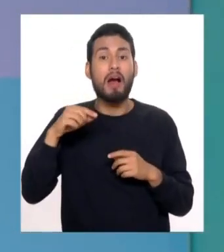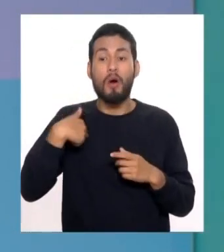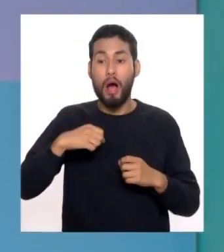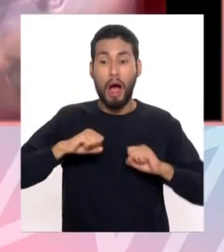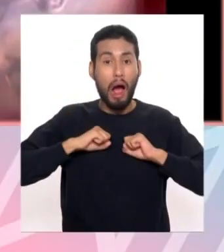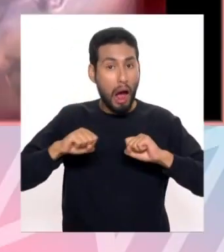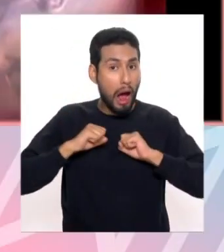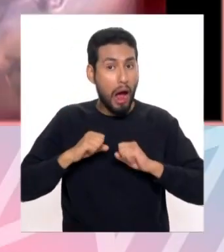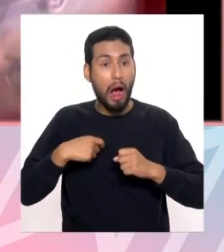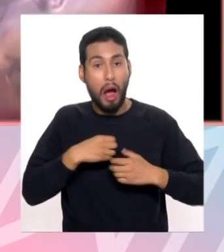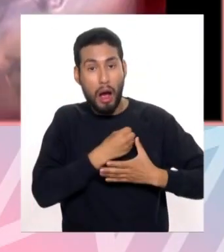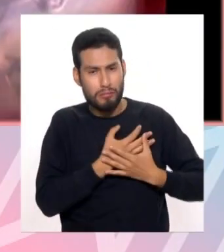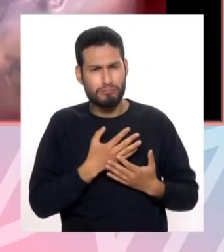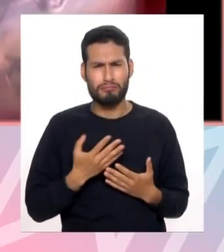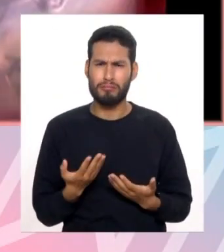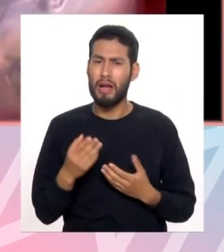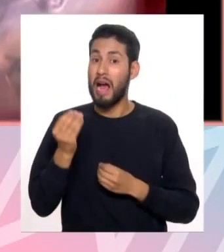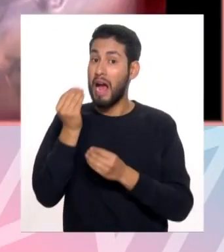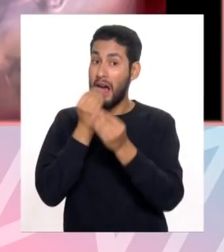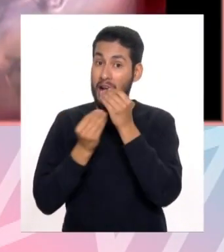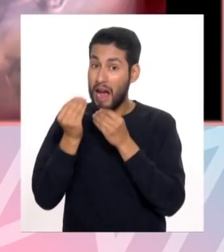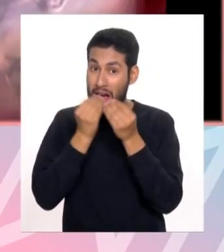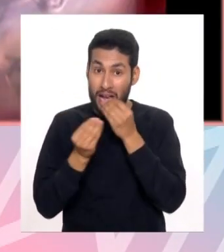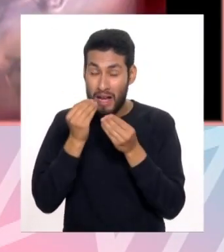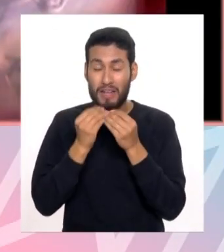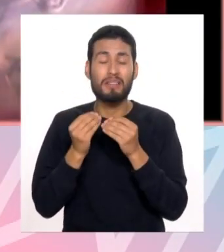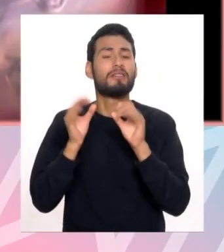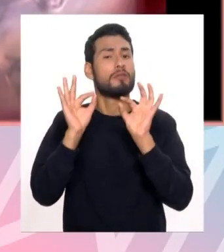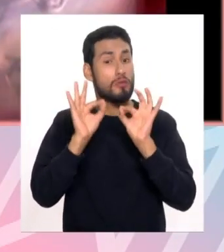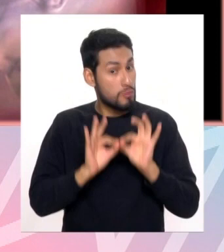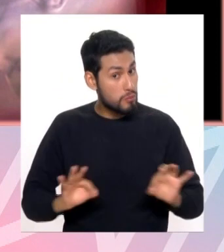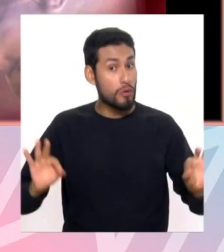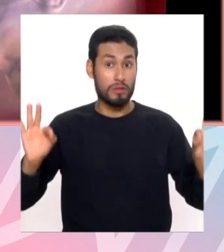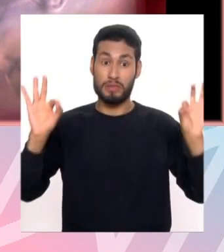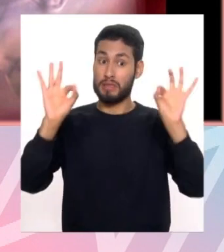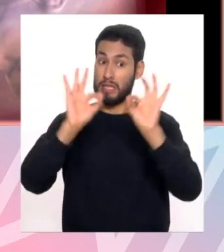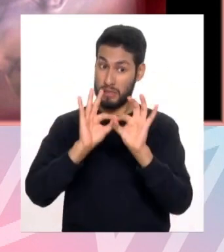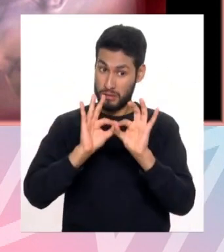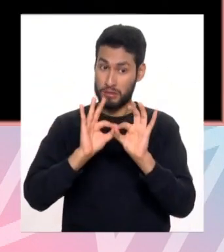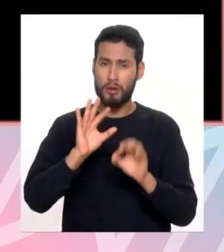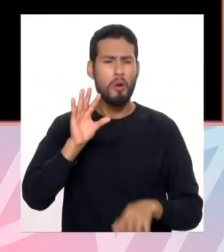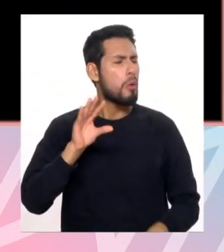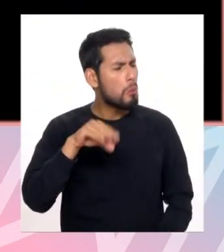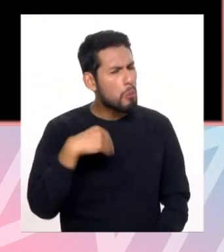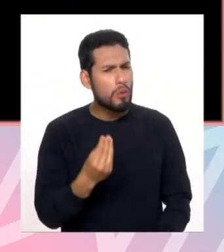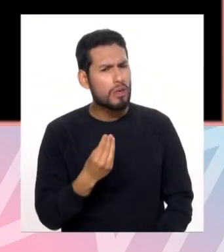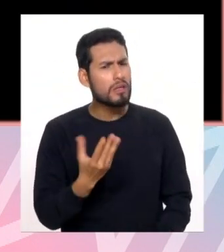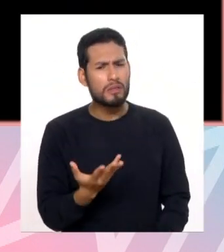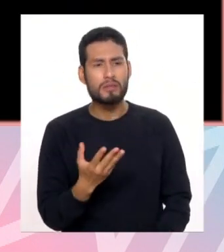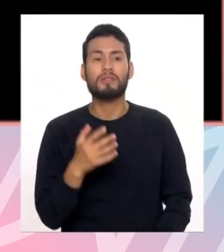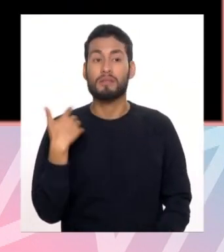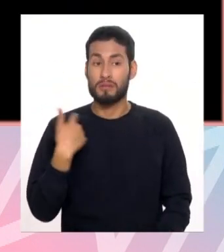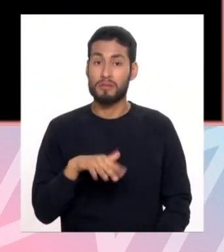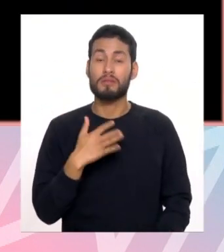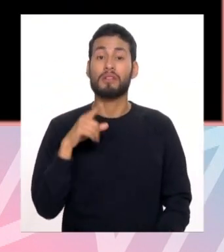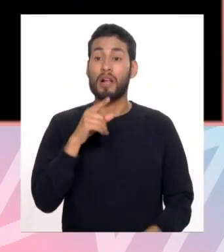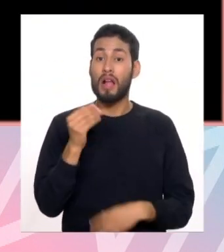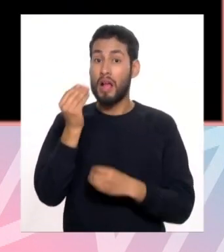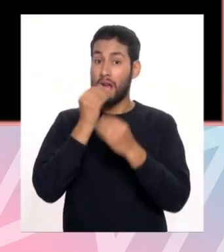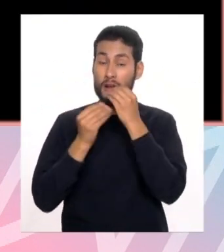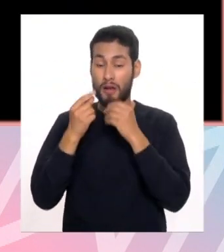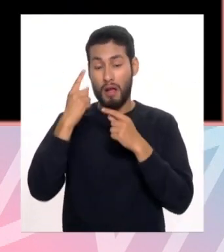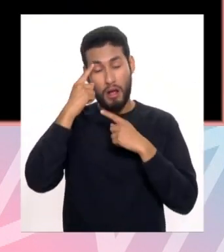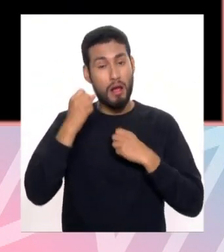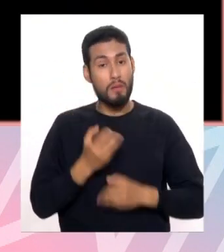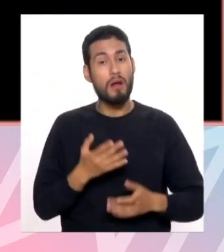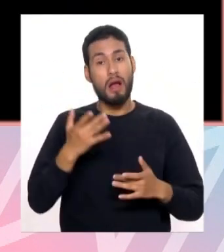física. Y la dieta y la alimentación son fundamentales. ¿Por qué, doctor? Porque definitivamente existen ciertas patologías, como